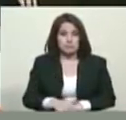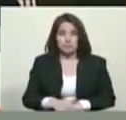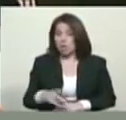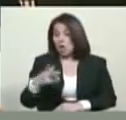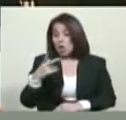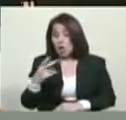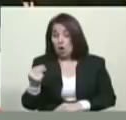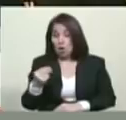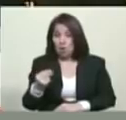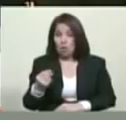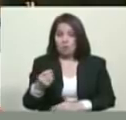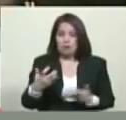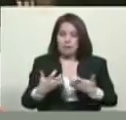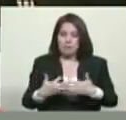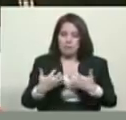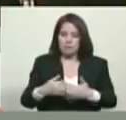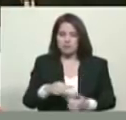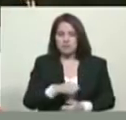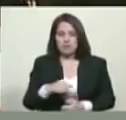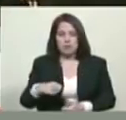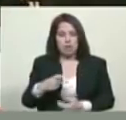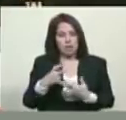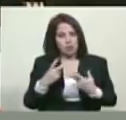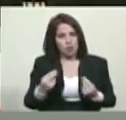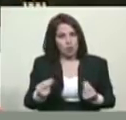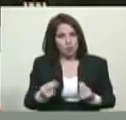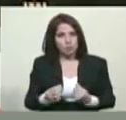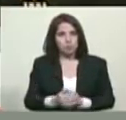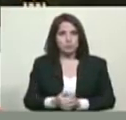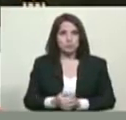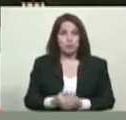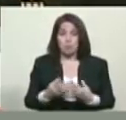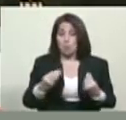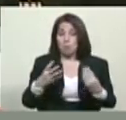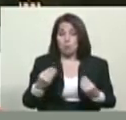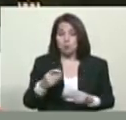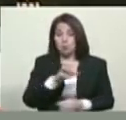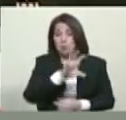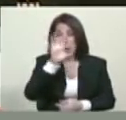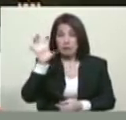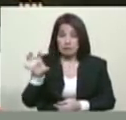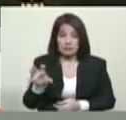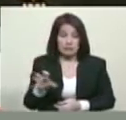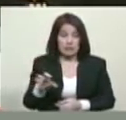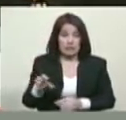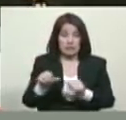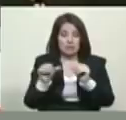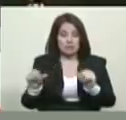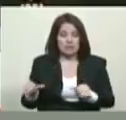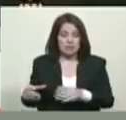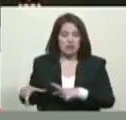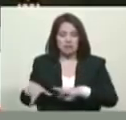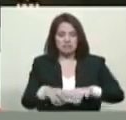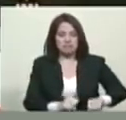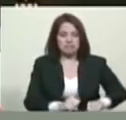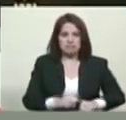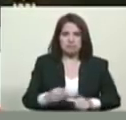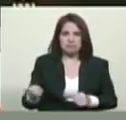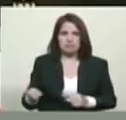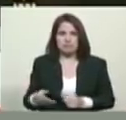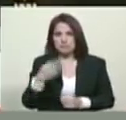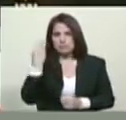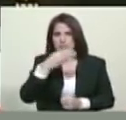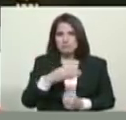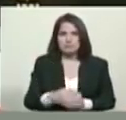privado. Esa es otra diferencia también con muchos países del sistema capitalista. Hermanas y hermanos,